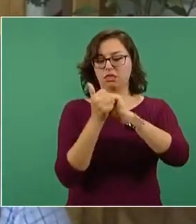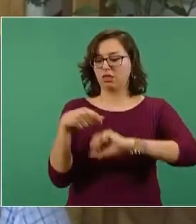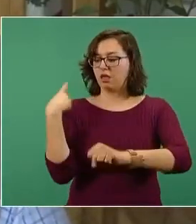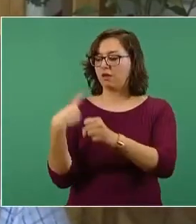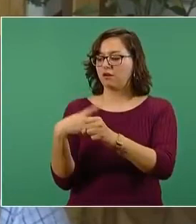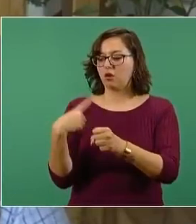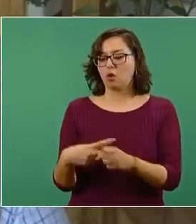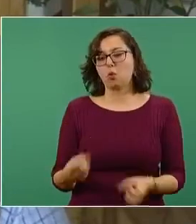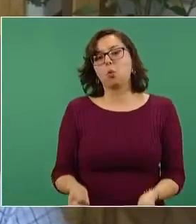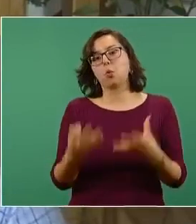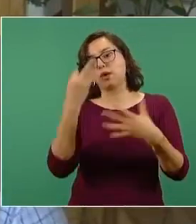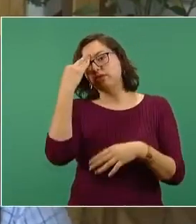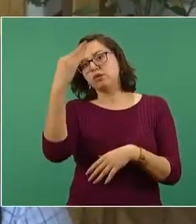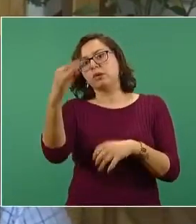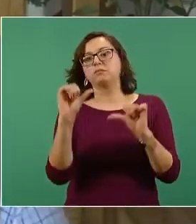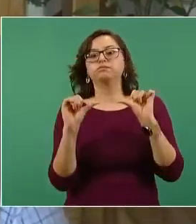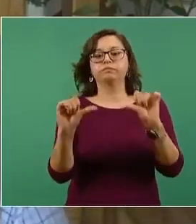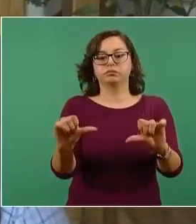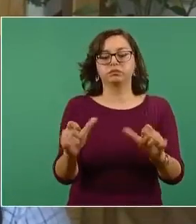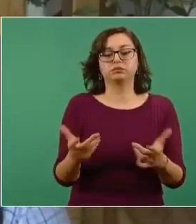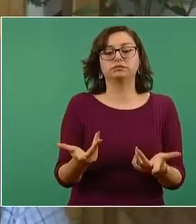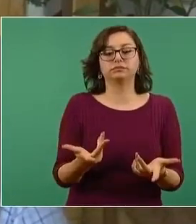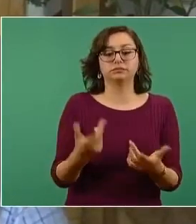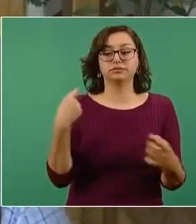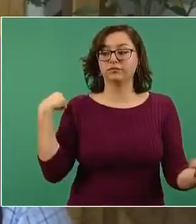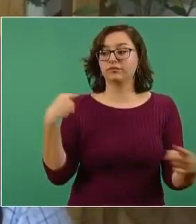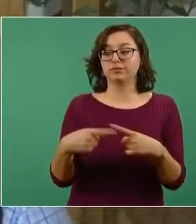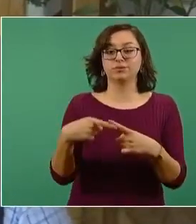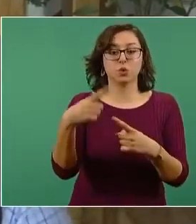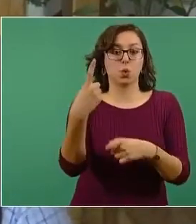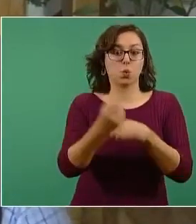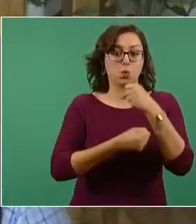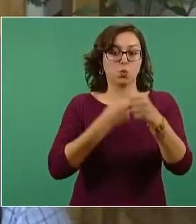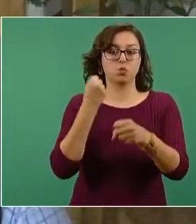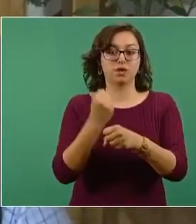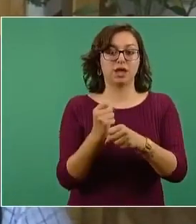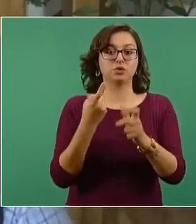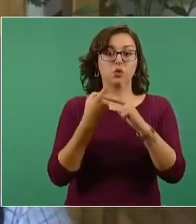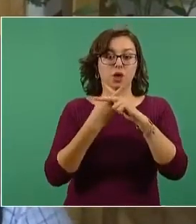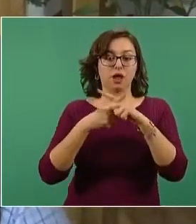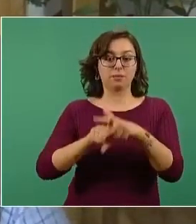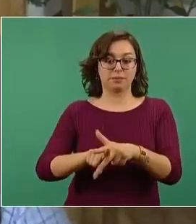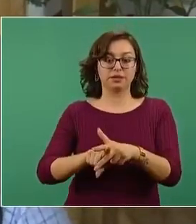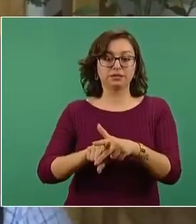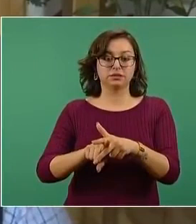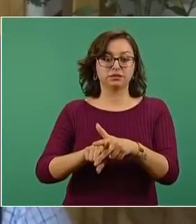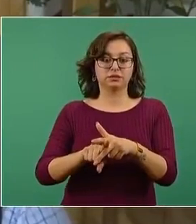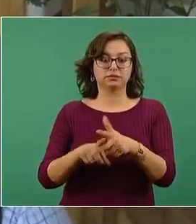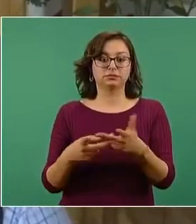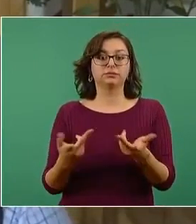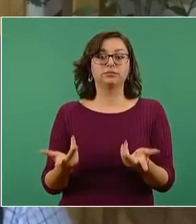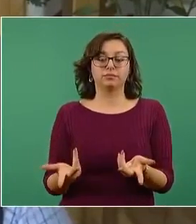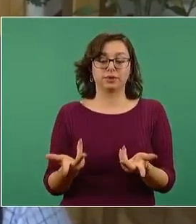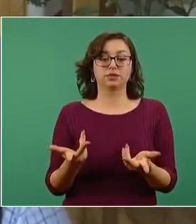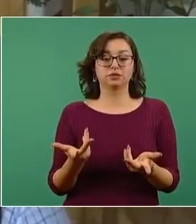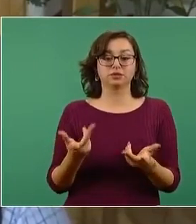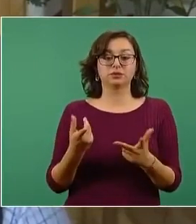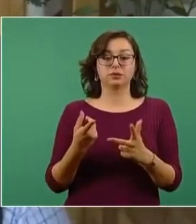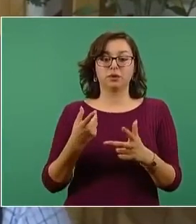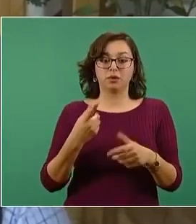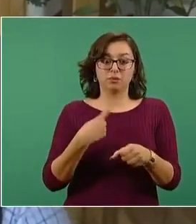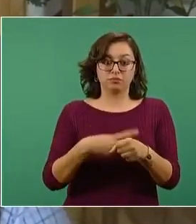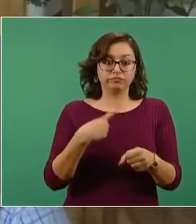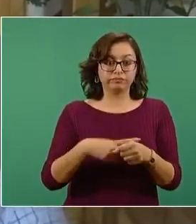de COVID-19. Y eso que estamos ya a un año de que iniciaran, más de un año que iniciaran los primeros